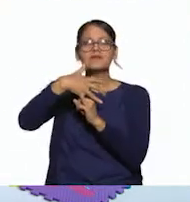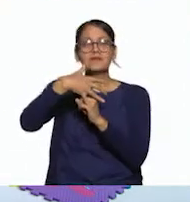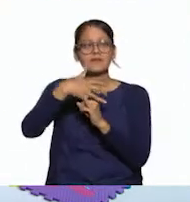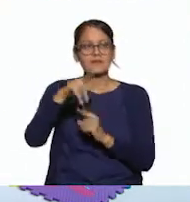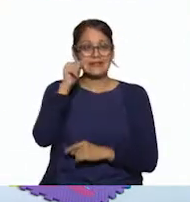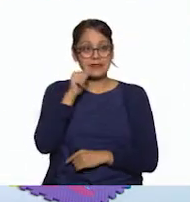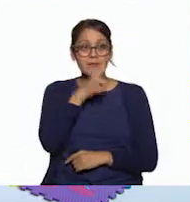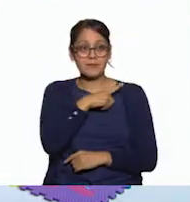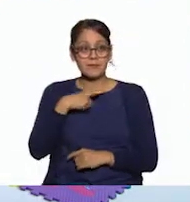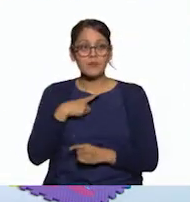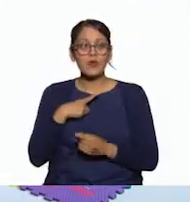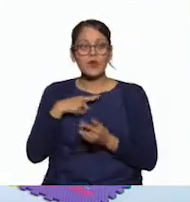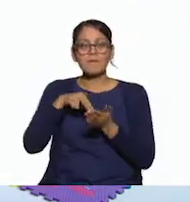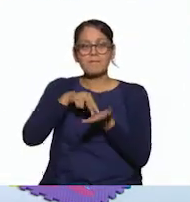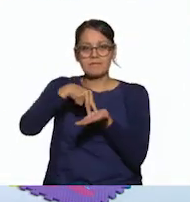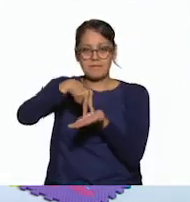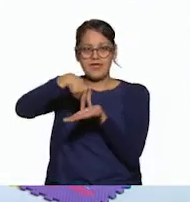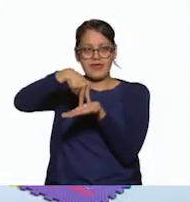un pie,